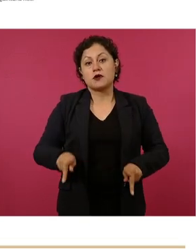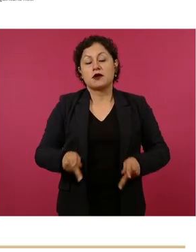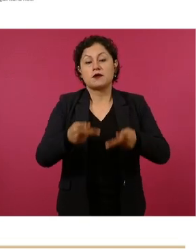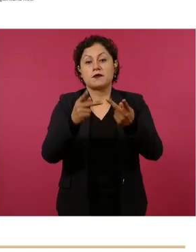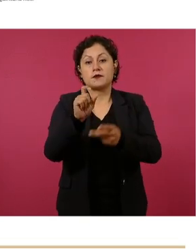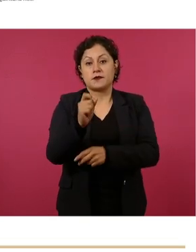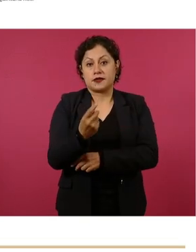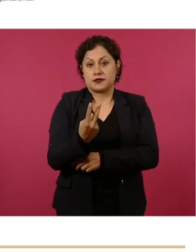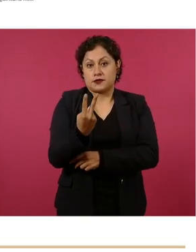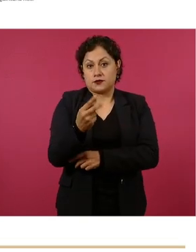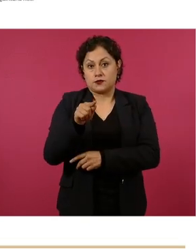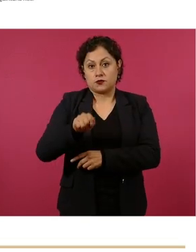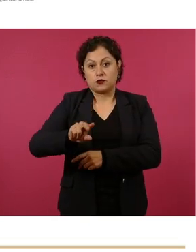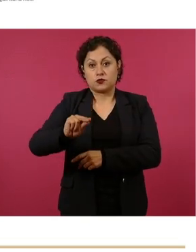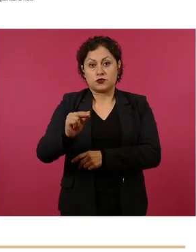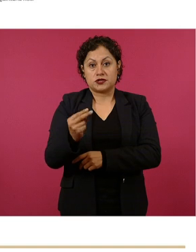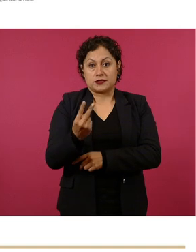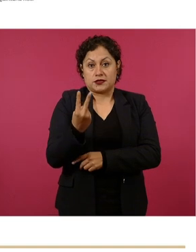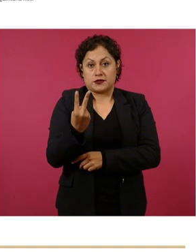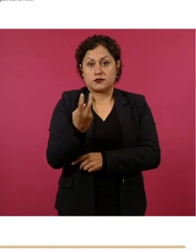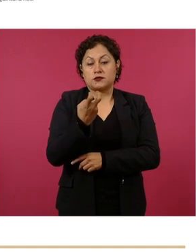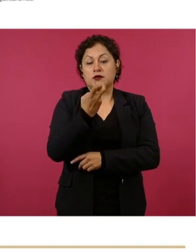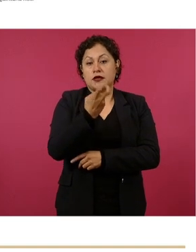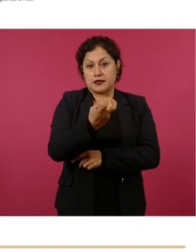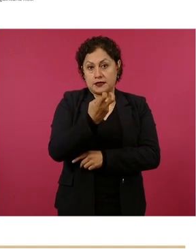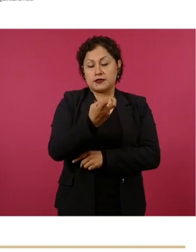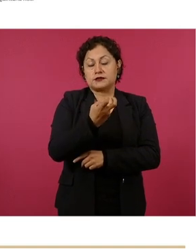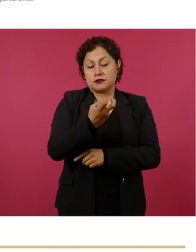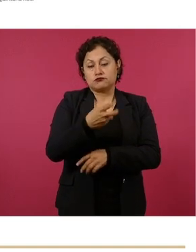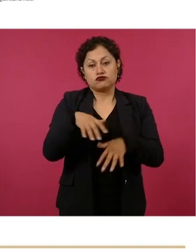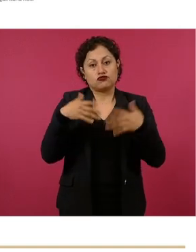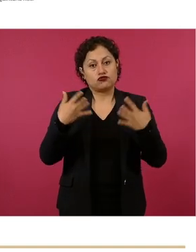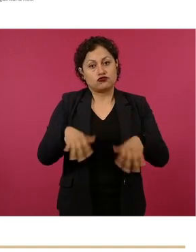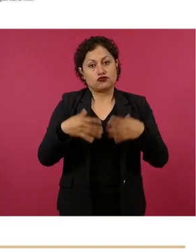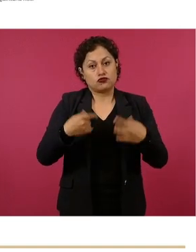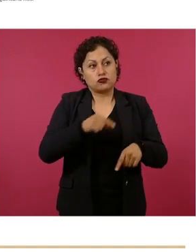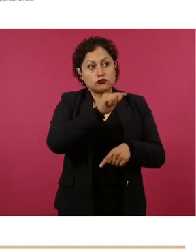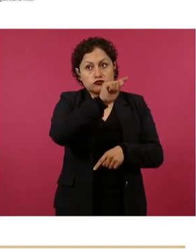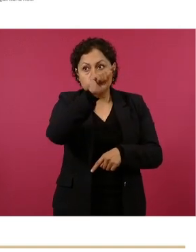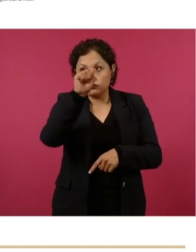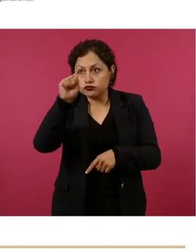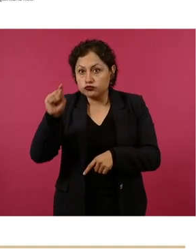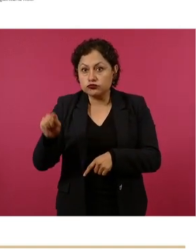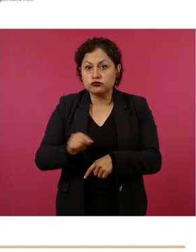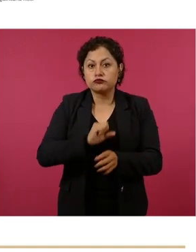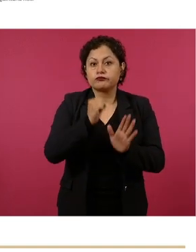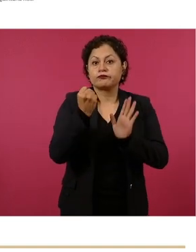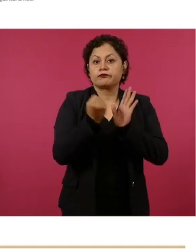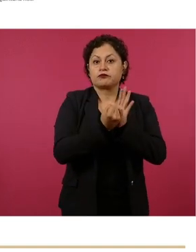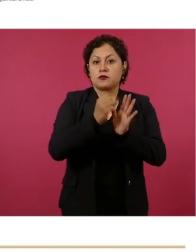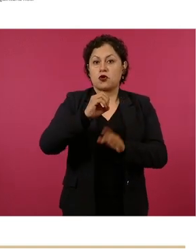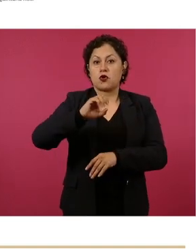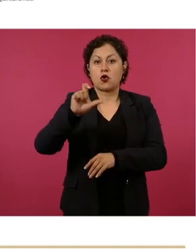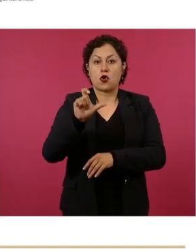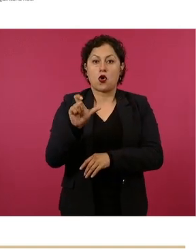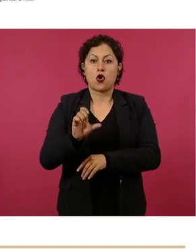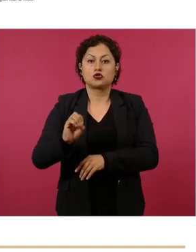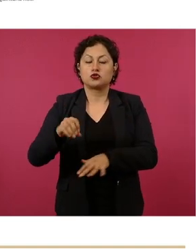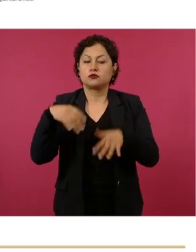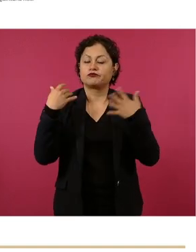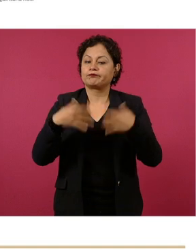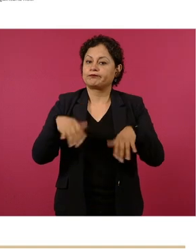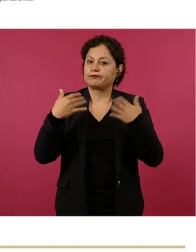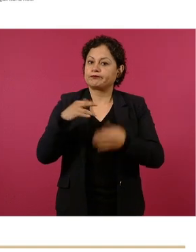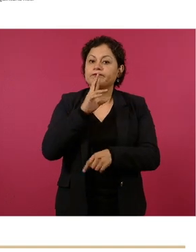22 pesos con 82 centavos. Una muestra de varias estaciones que en el caso de Oxxo empezamos a ver que están mejorando precios.